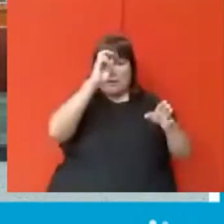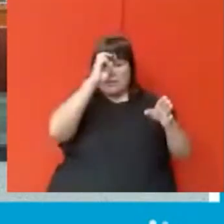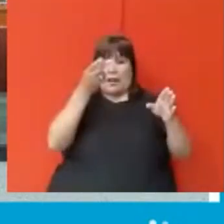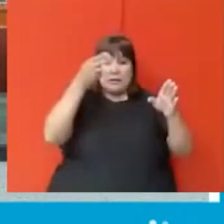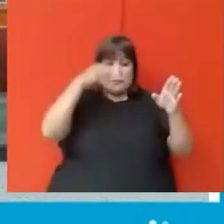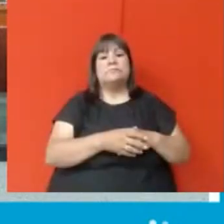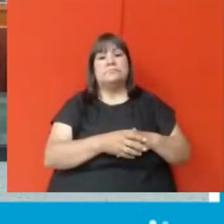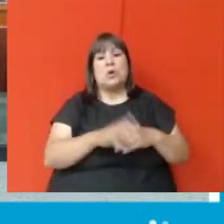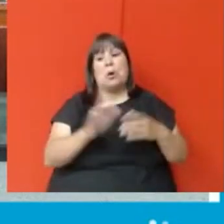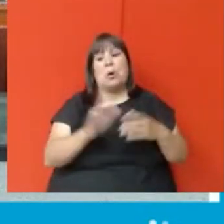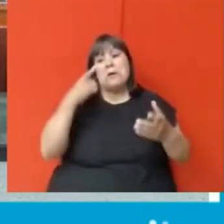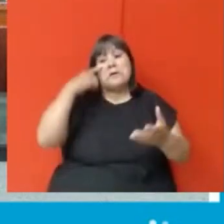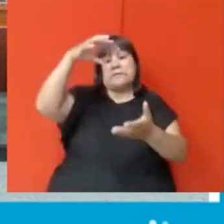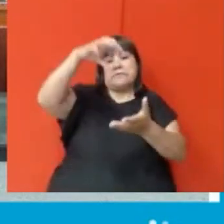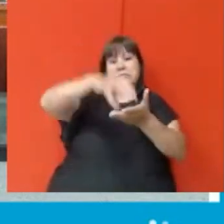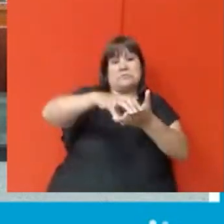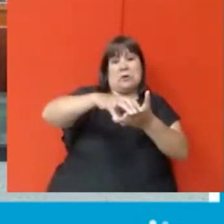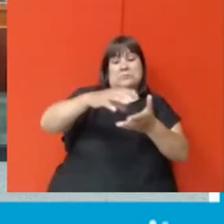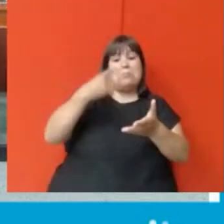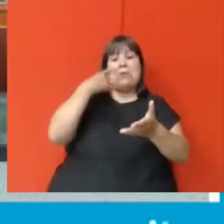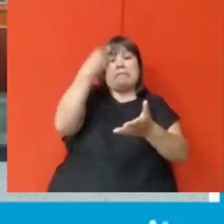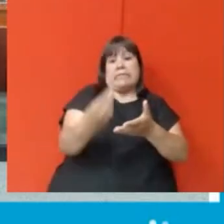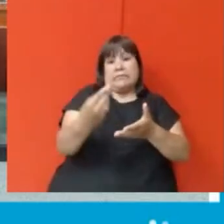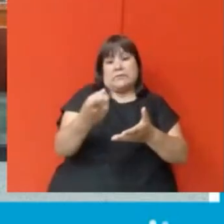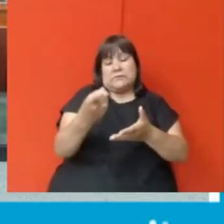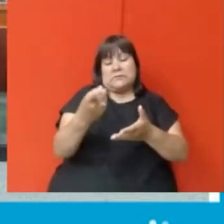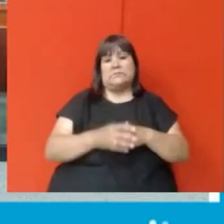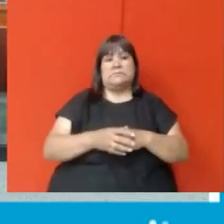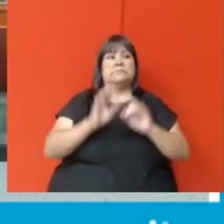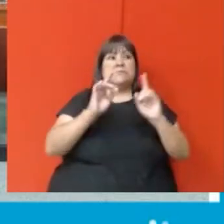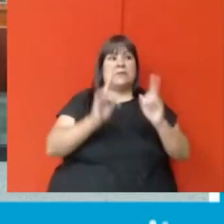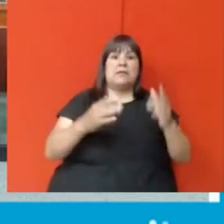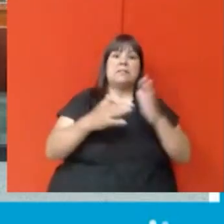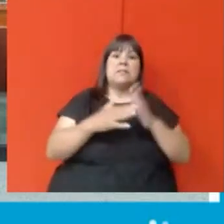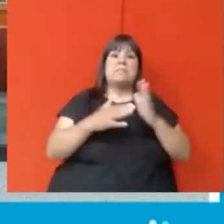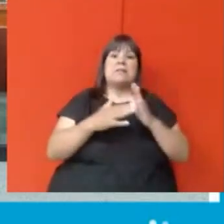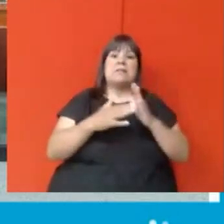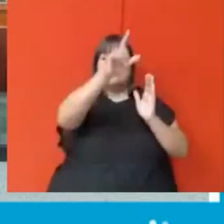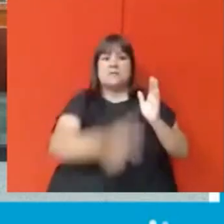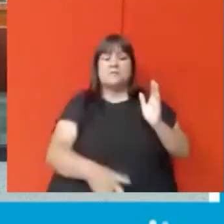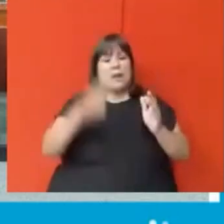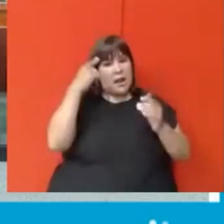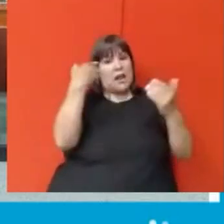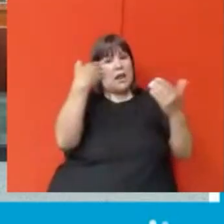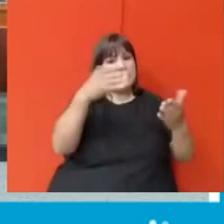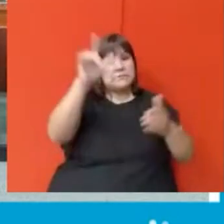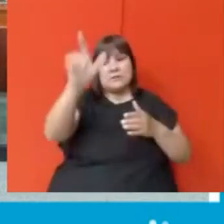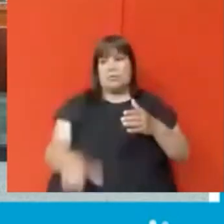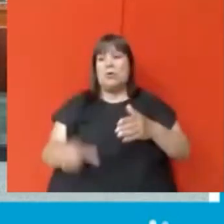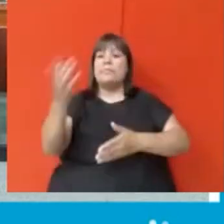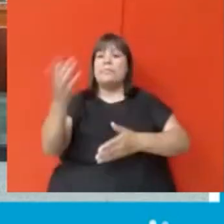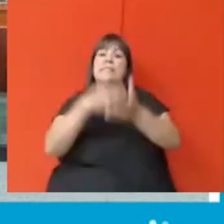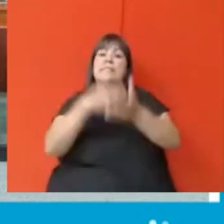Y con respecto también a su capacidad o a su discapacidad, salud física o mental.